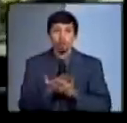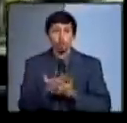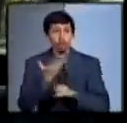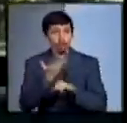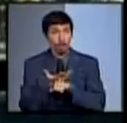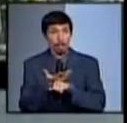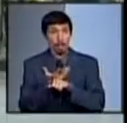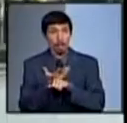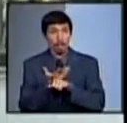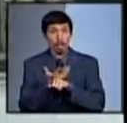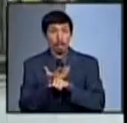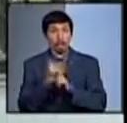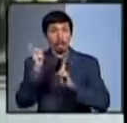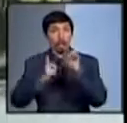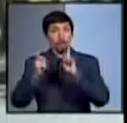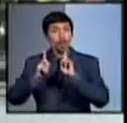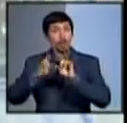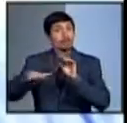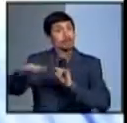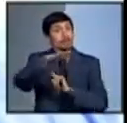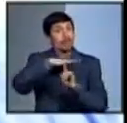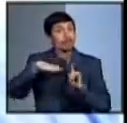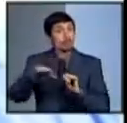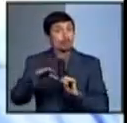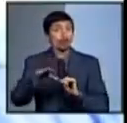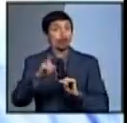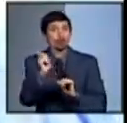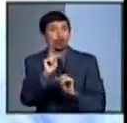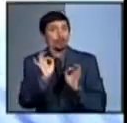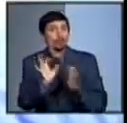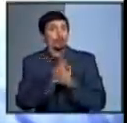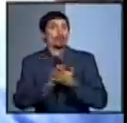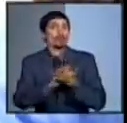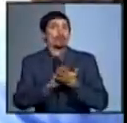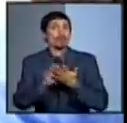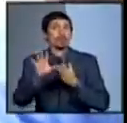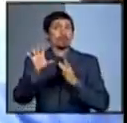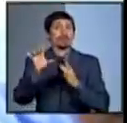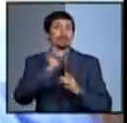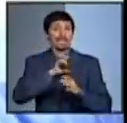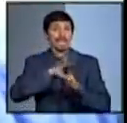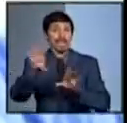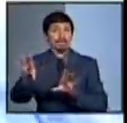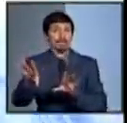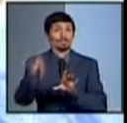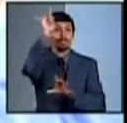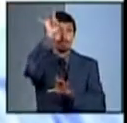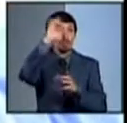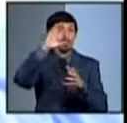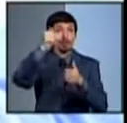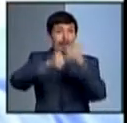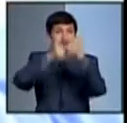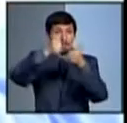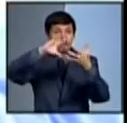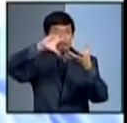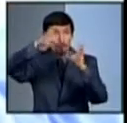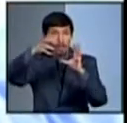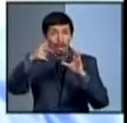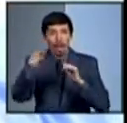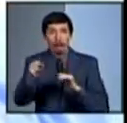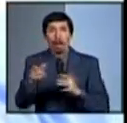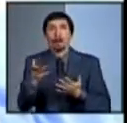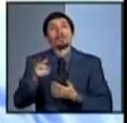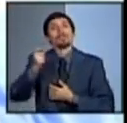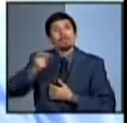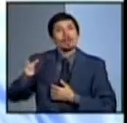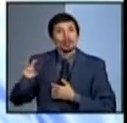que no son muy normales para el común de los chilenos, que es, por ejemplo, clasificar, para el Mundial fue como algo